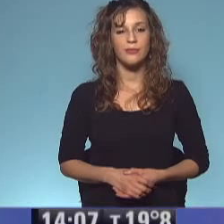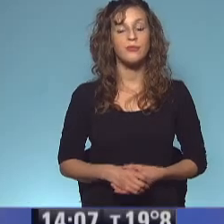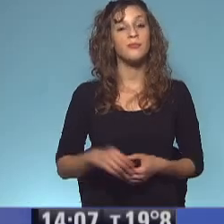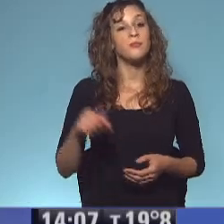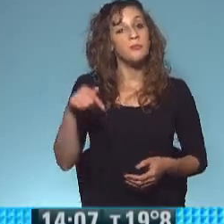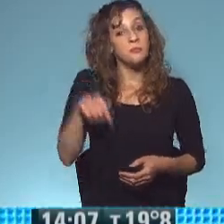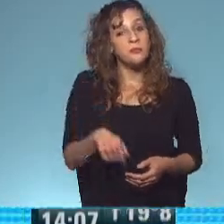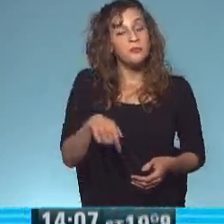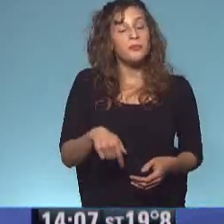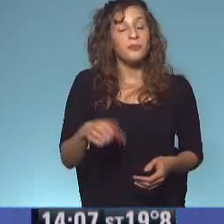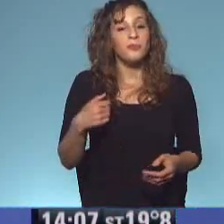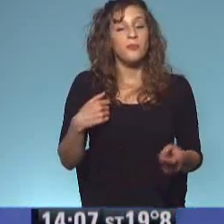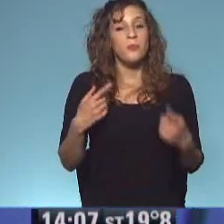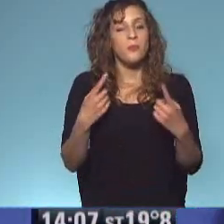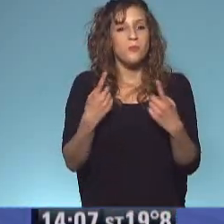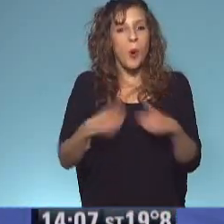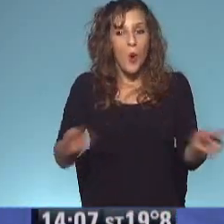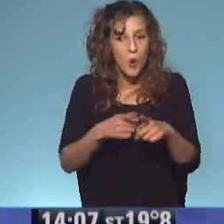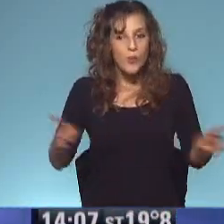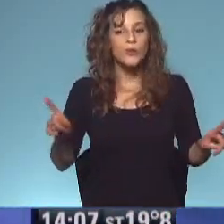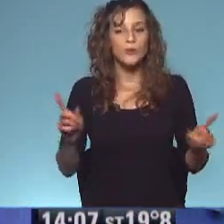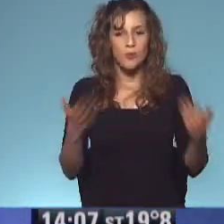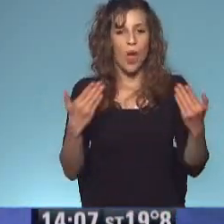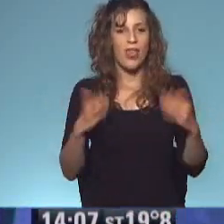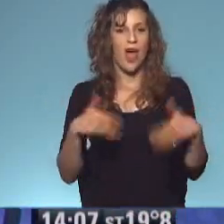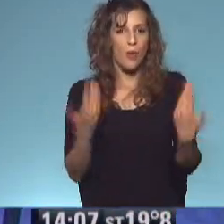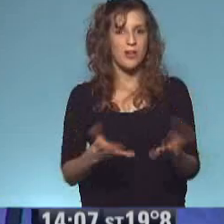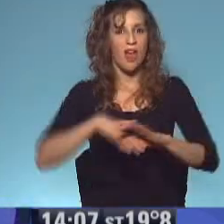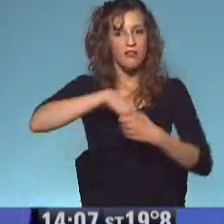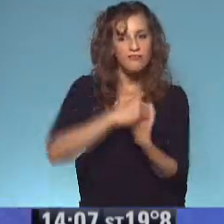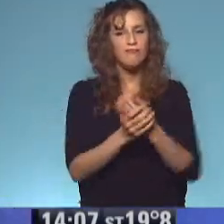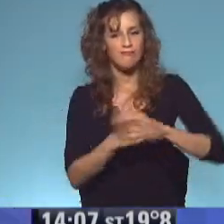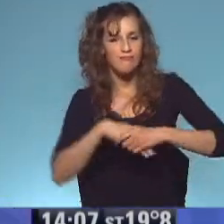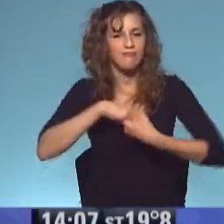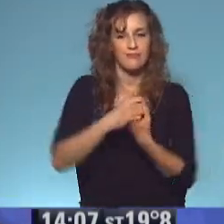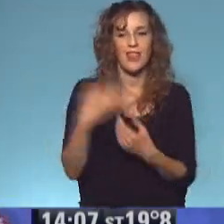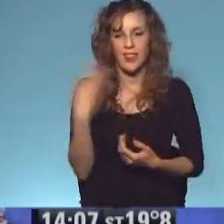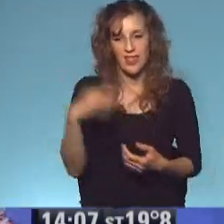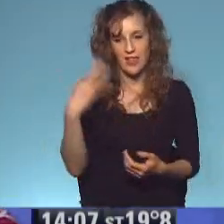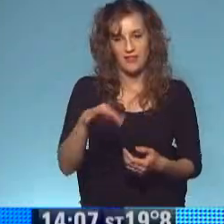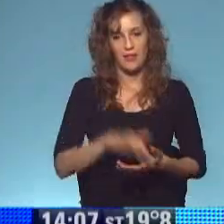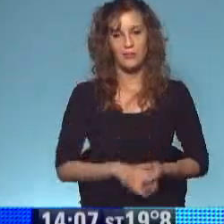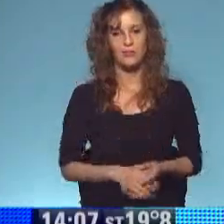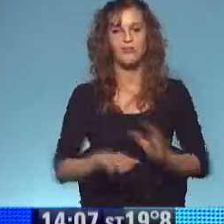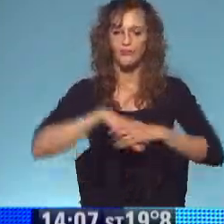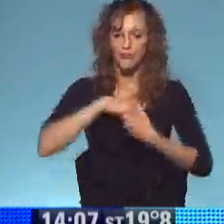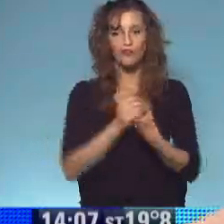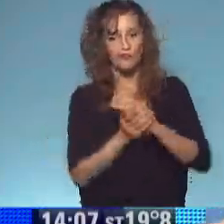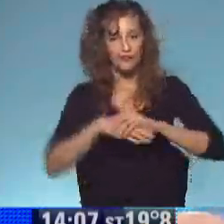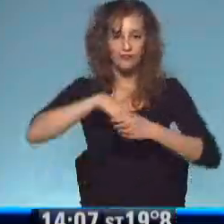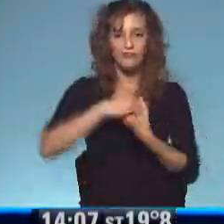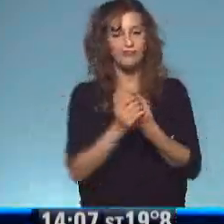Este es un temón para lavarse las manos. Sí, también. Mientras palpite mi fiel